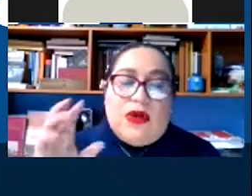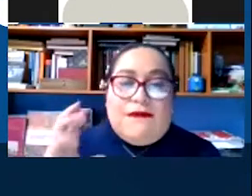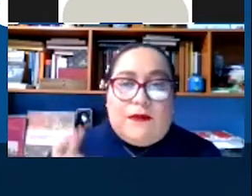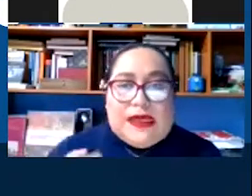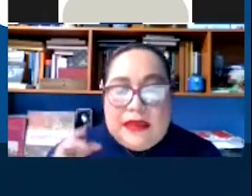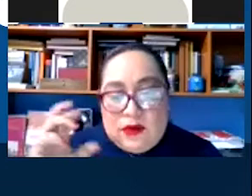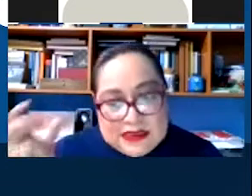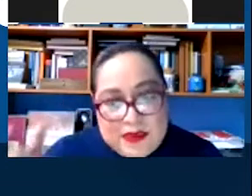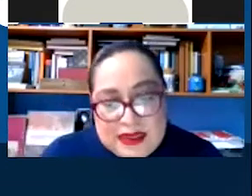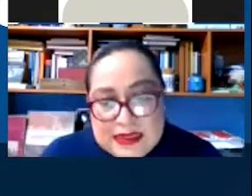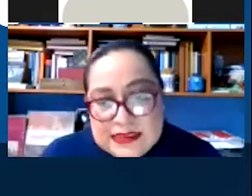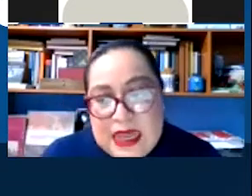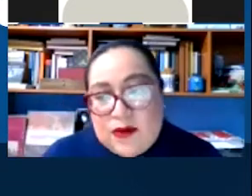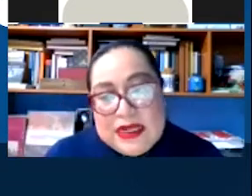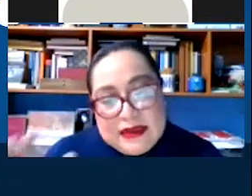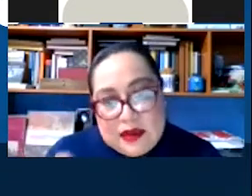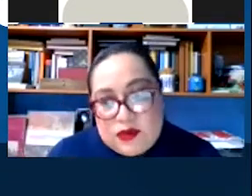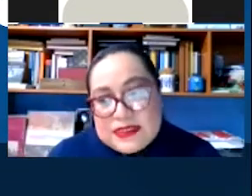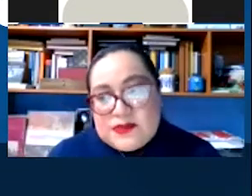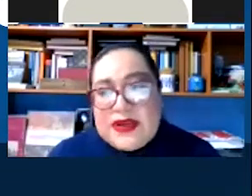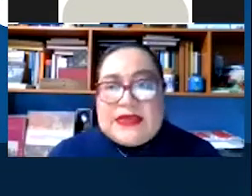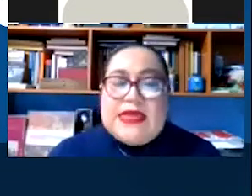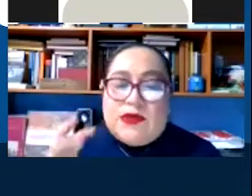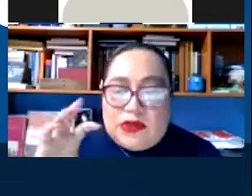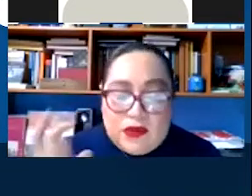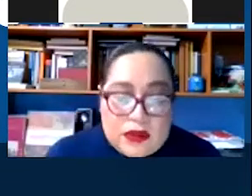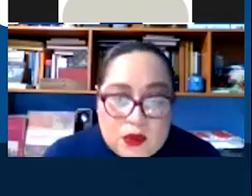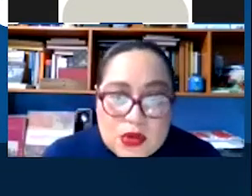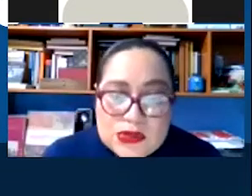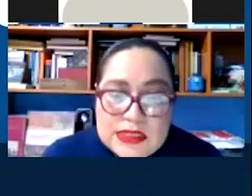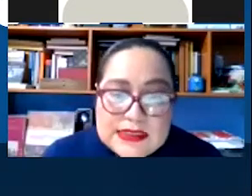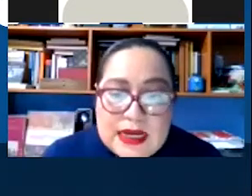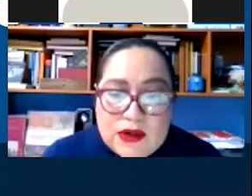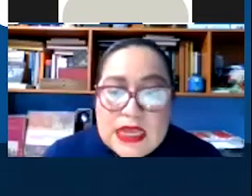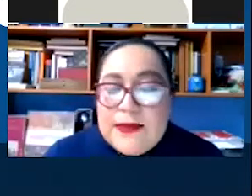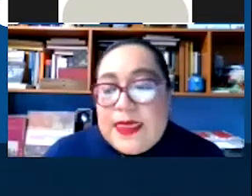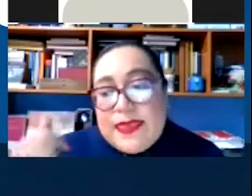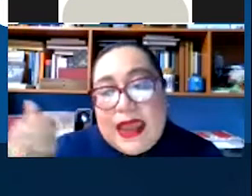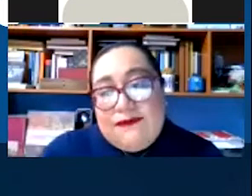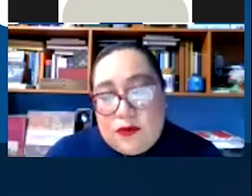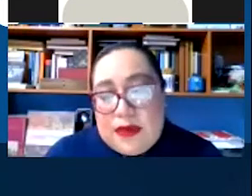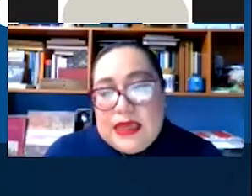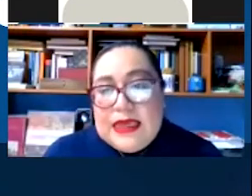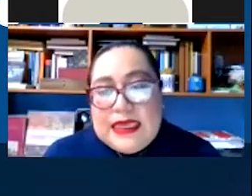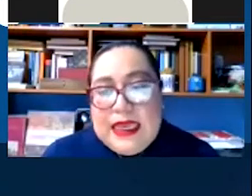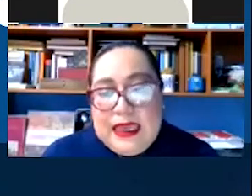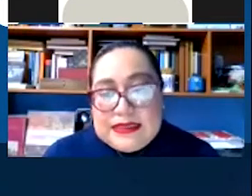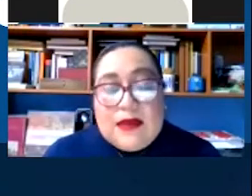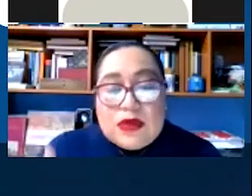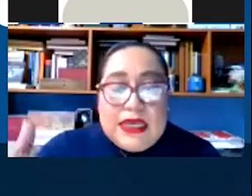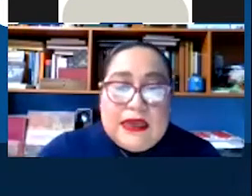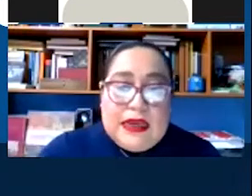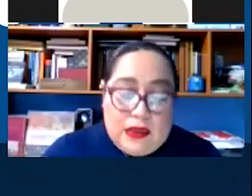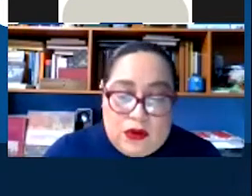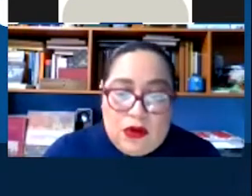participación, fomentando la experiencia o el intercambio de experiencias, dotando de recursos necesarios, de tal forma que